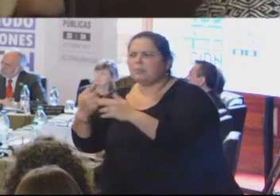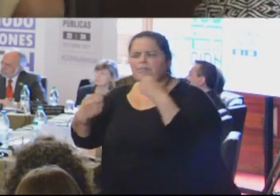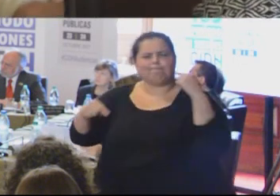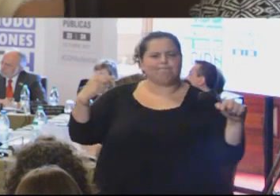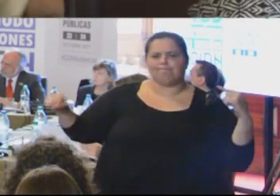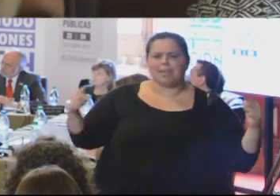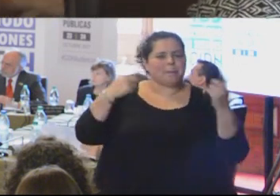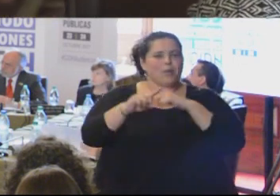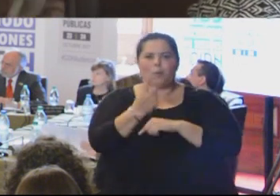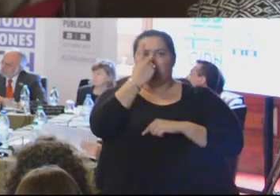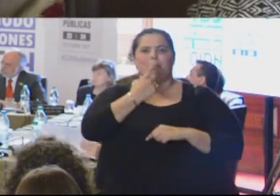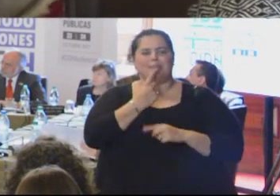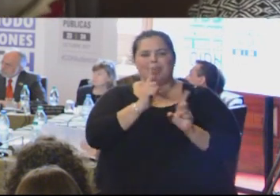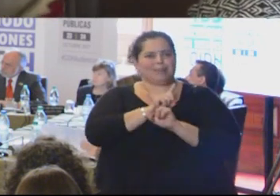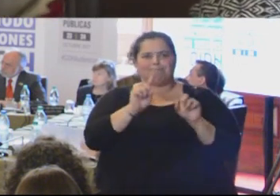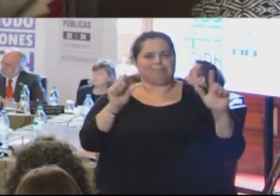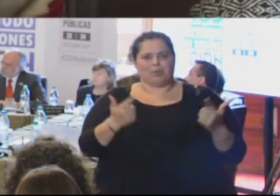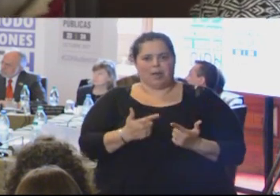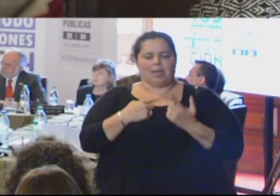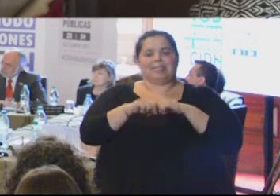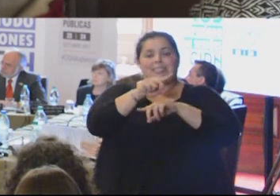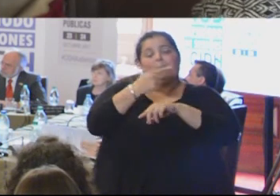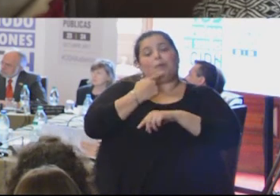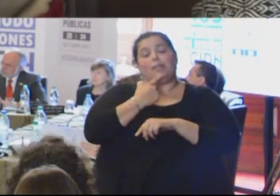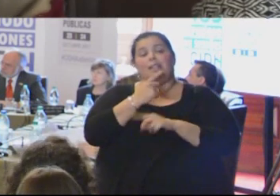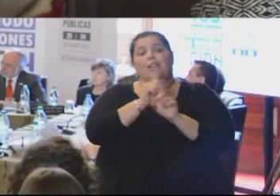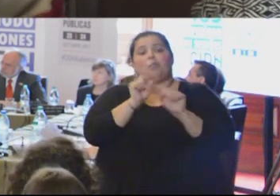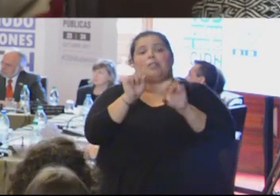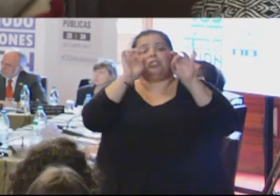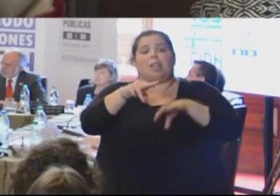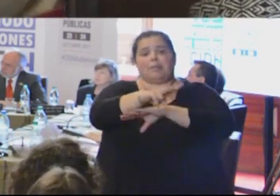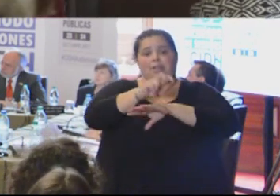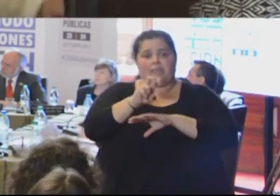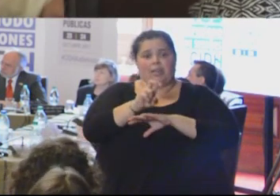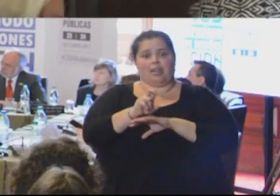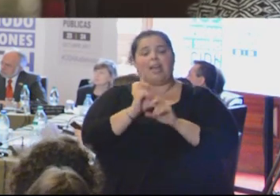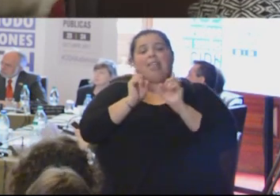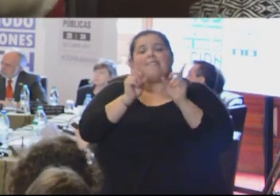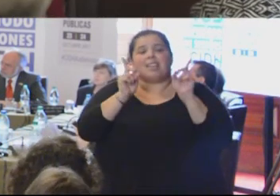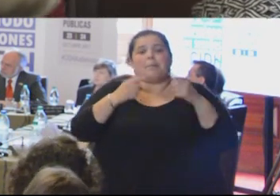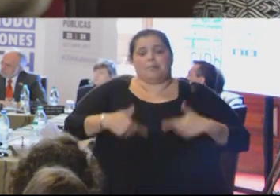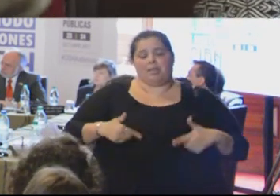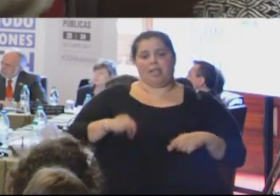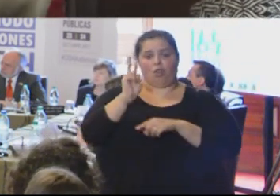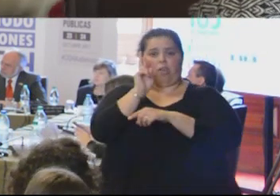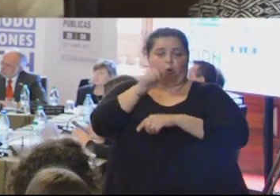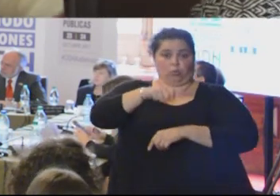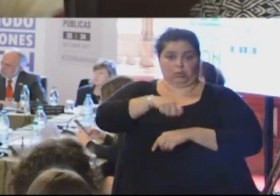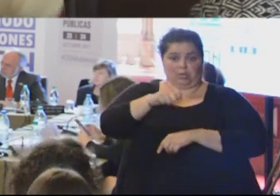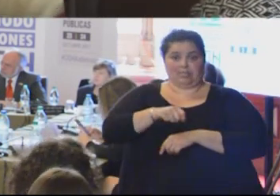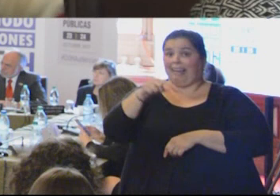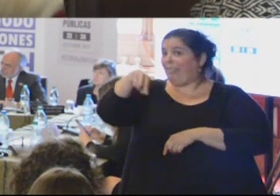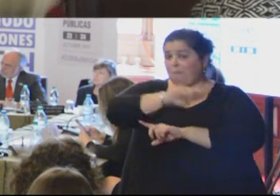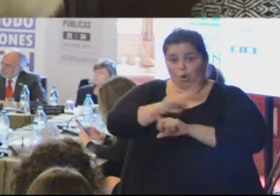y esa política no debe ser solamente de la fiscalía sino también del ministro del ministerio de justicia quien no cuenta tampoco con una política